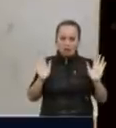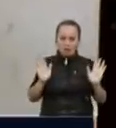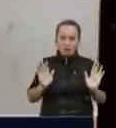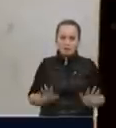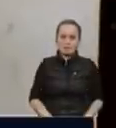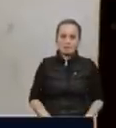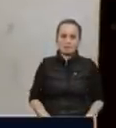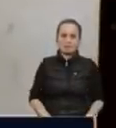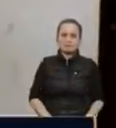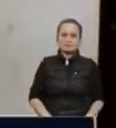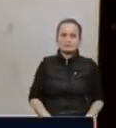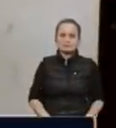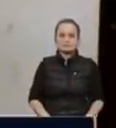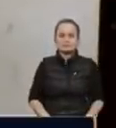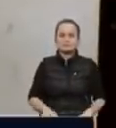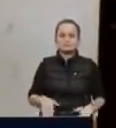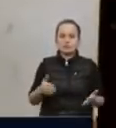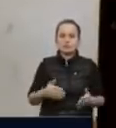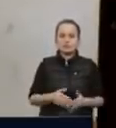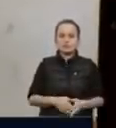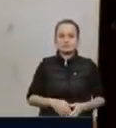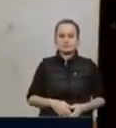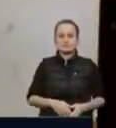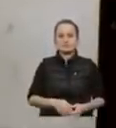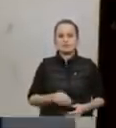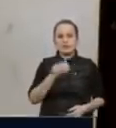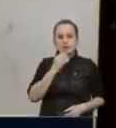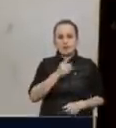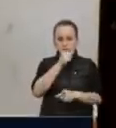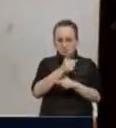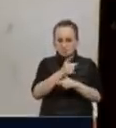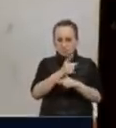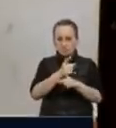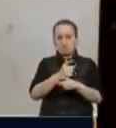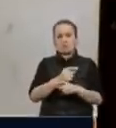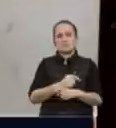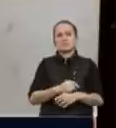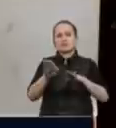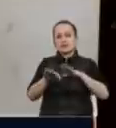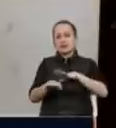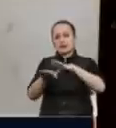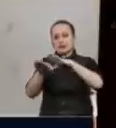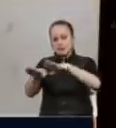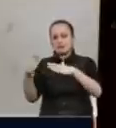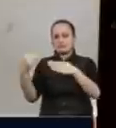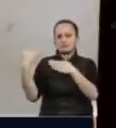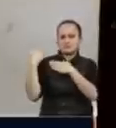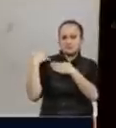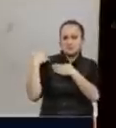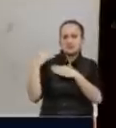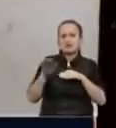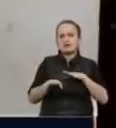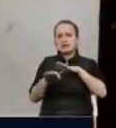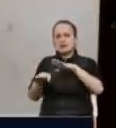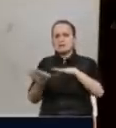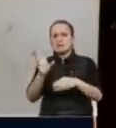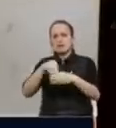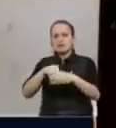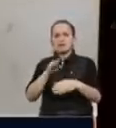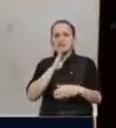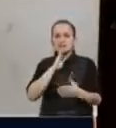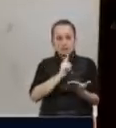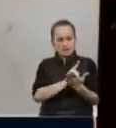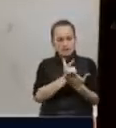Bueno, ¿cómo se verifica el cumplimiento de los términos? ¿Qué labores desarrollan los representantes? ¿Quién es miembro representante? Una cartilla